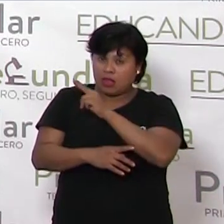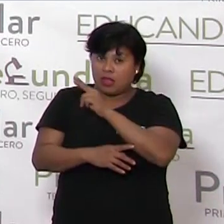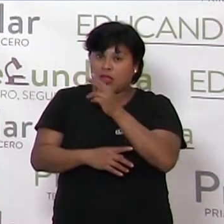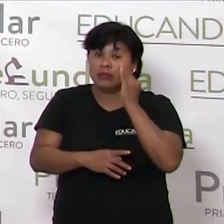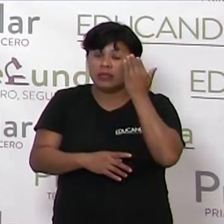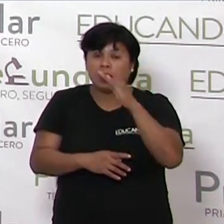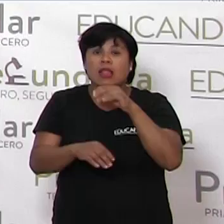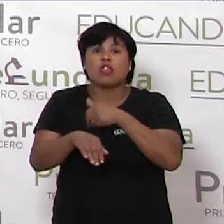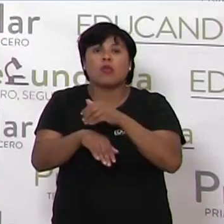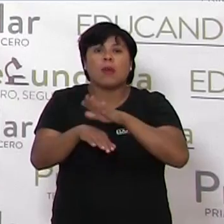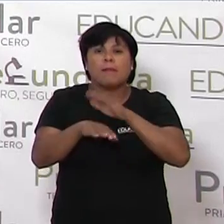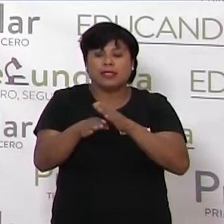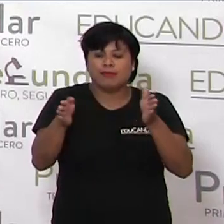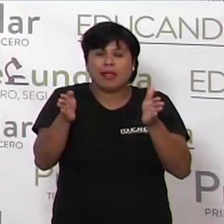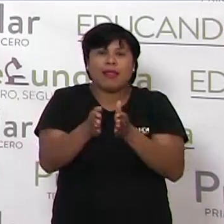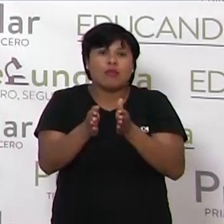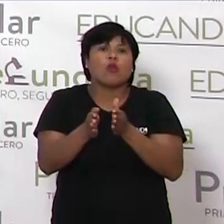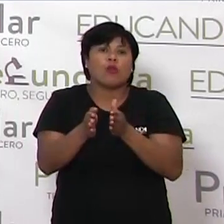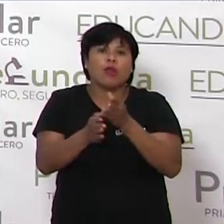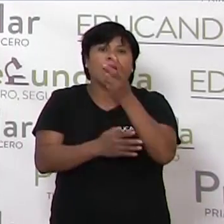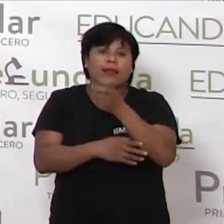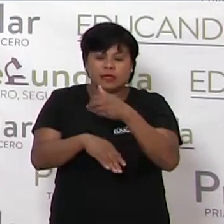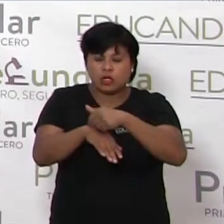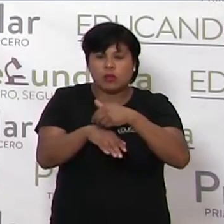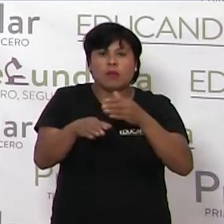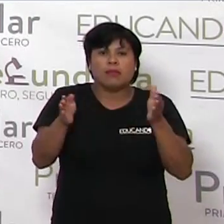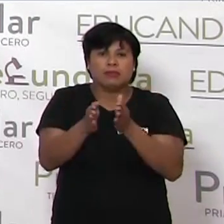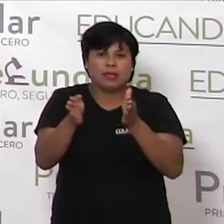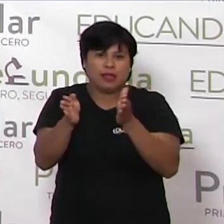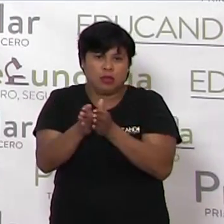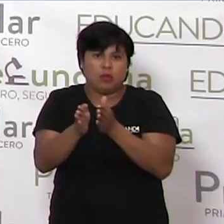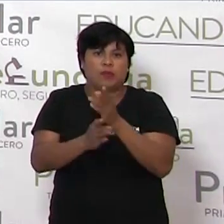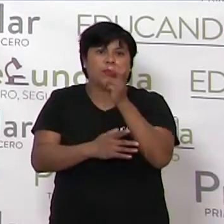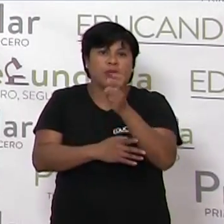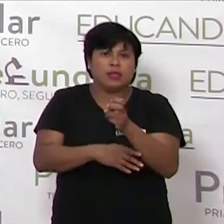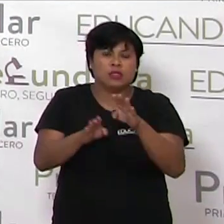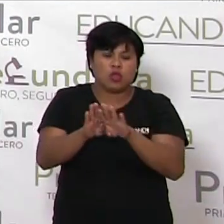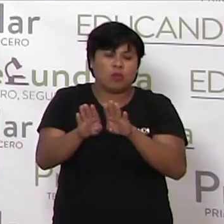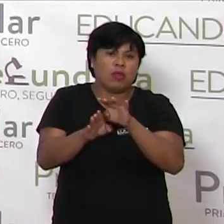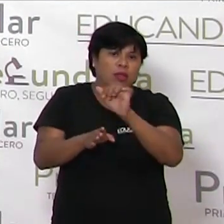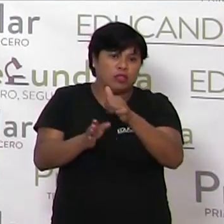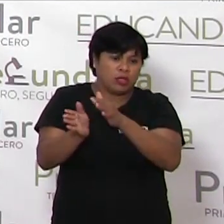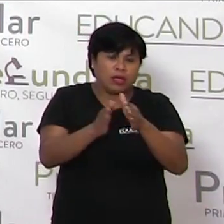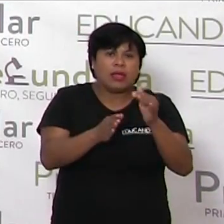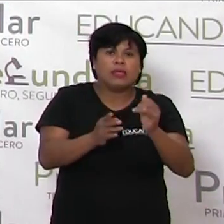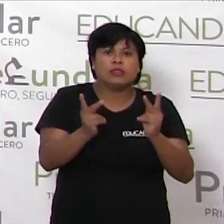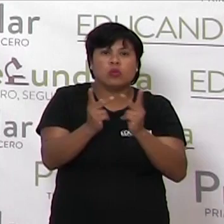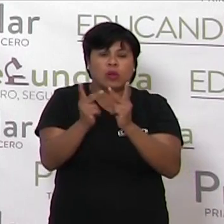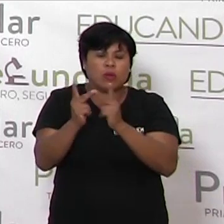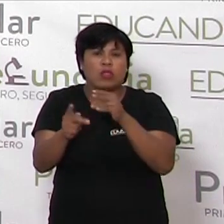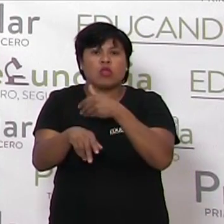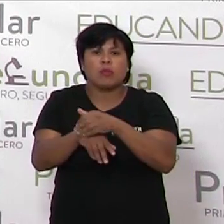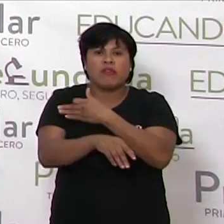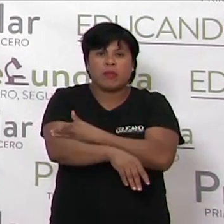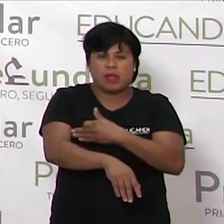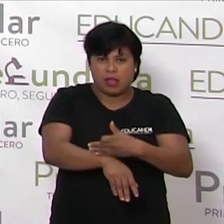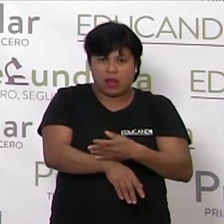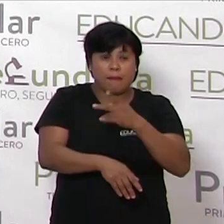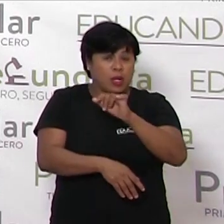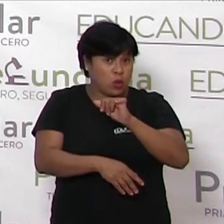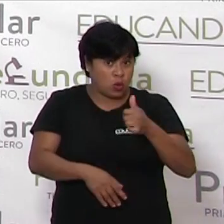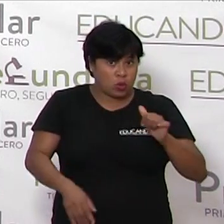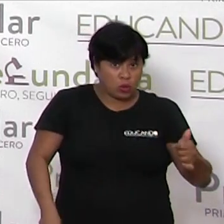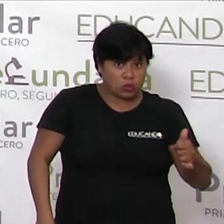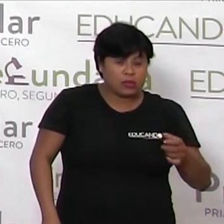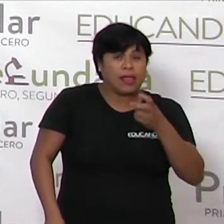recordar, si puedes saber, este es el número más pequeño, si puedes observar, pues este es el número más pequeño, que coincide con que es un número familiar. Pero en